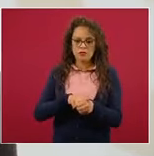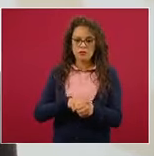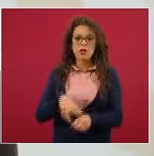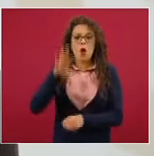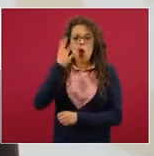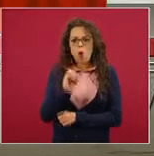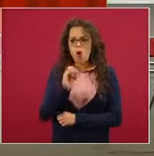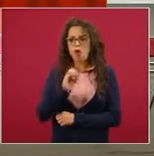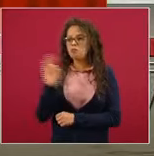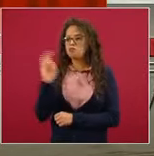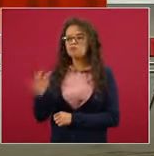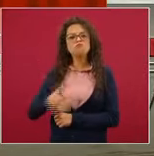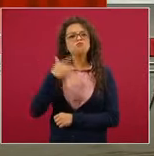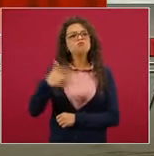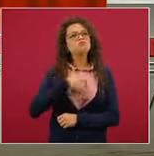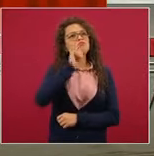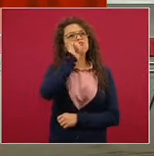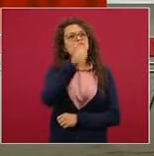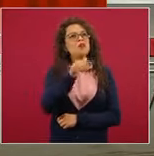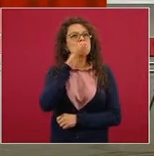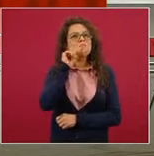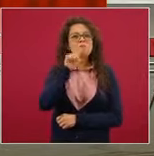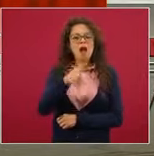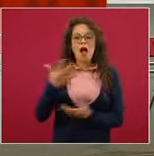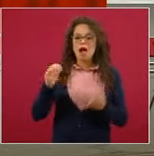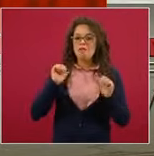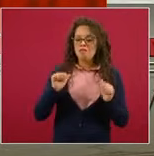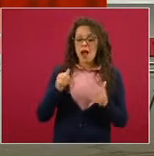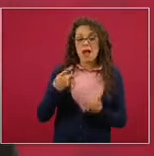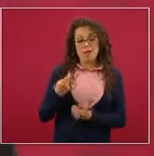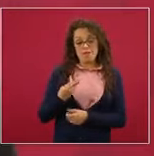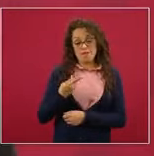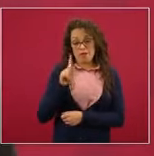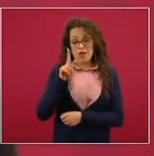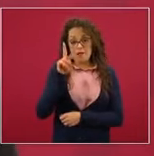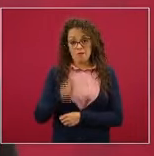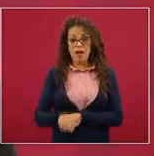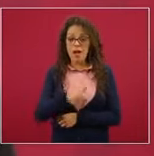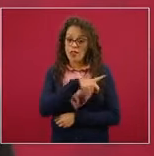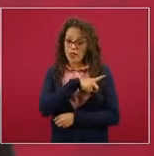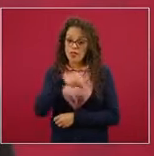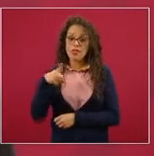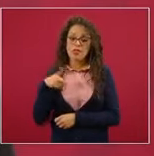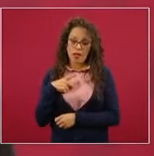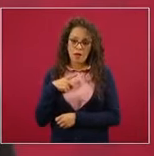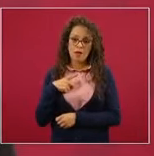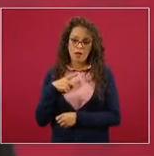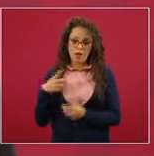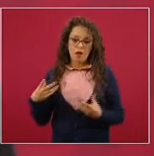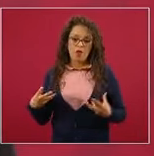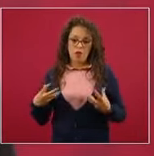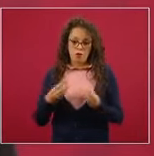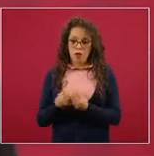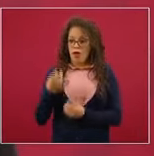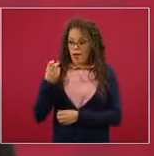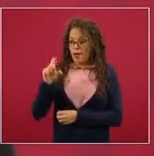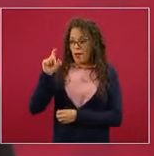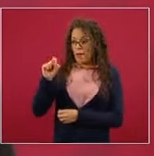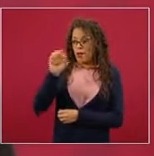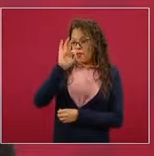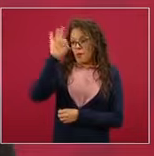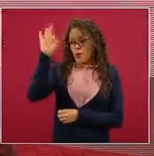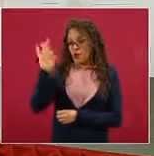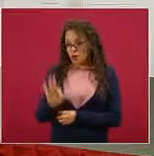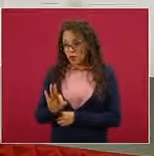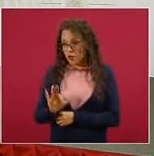signos y síntomas de enfermedad. Pero el problema sería que fuéramos parte de al menos ese 20% que sí generó una